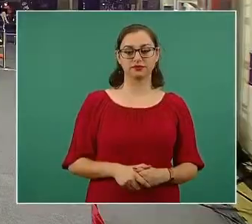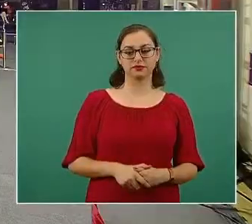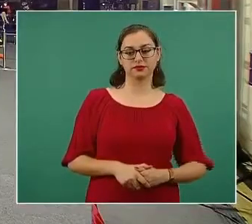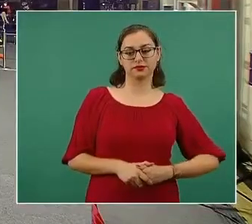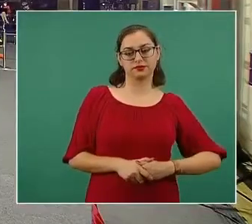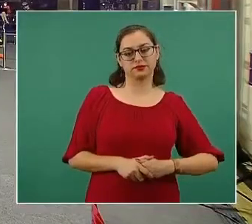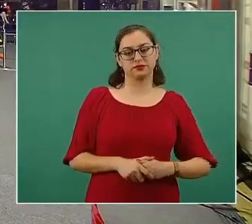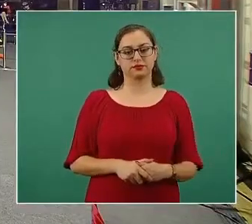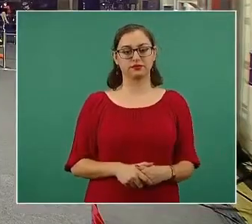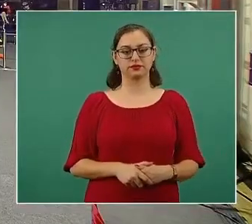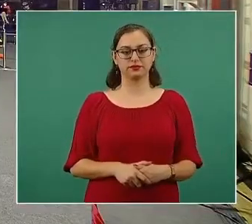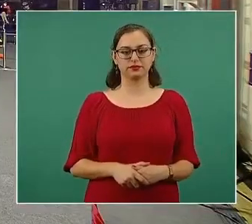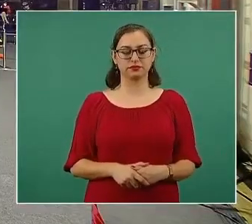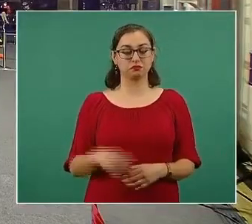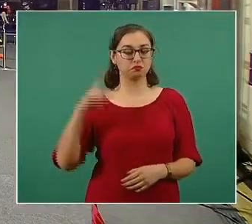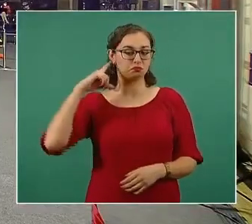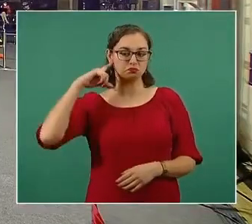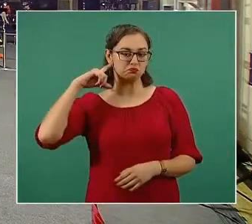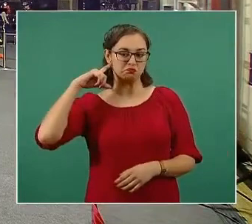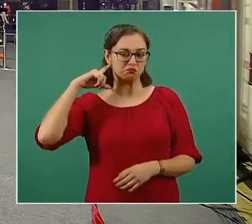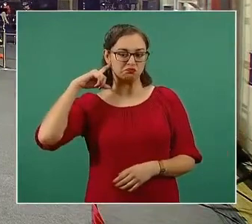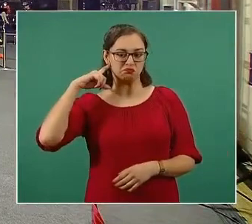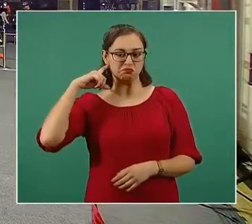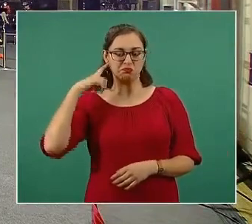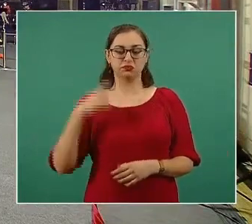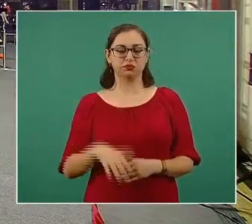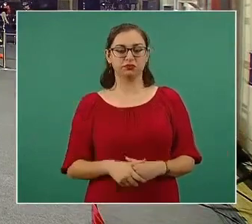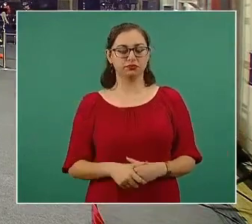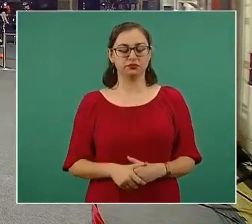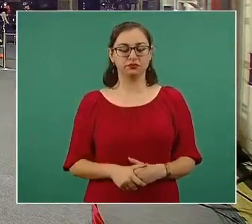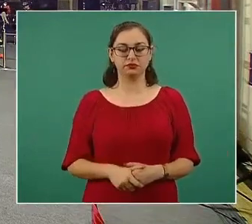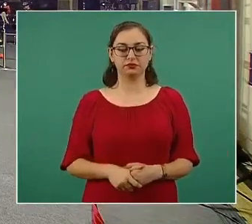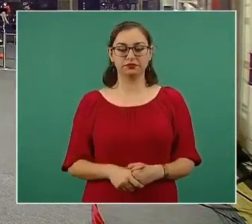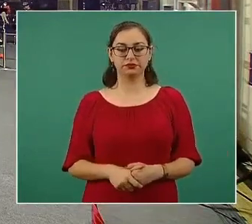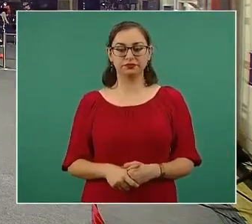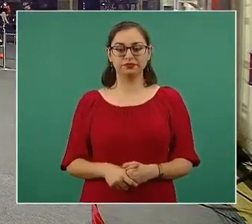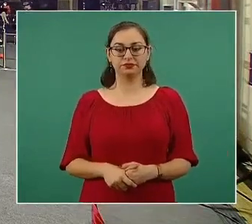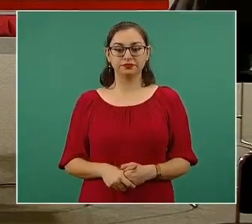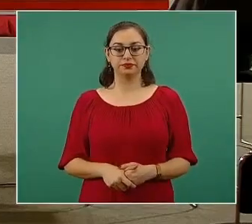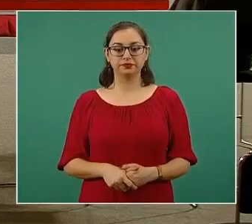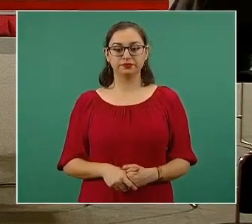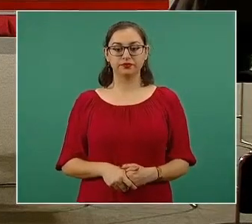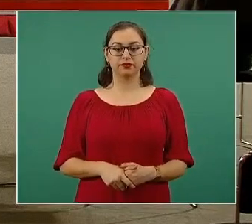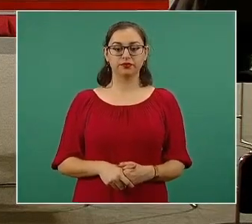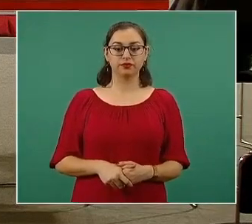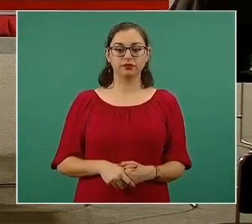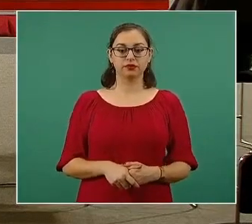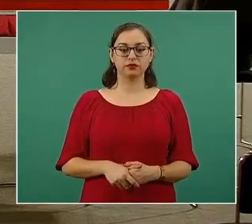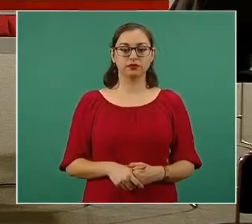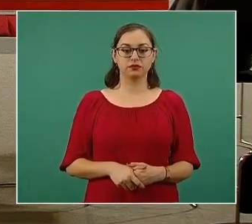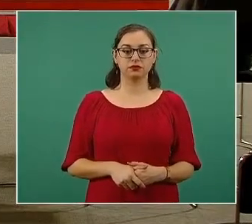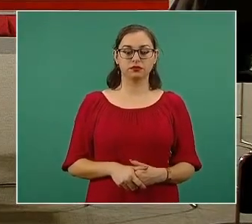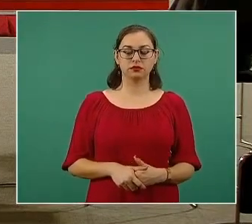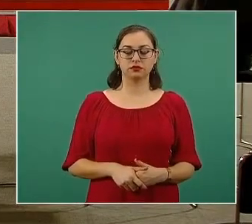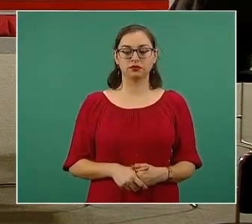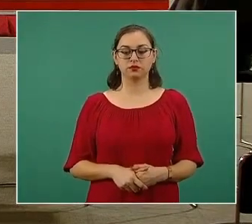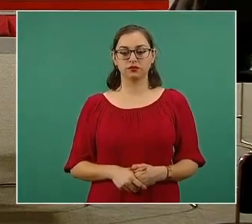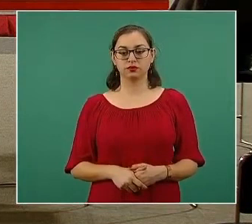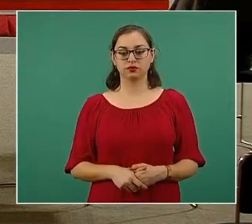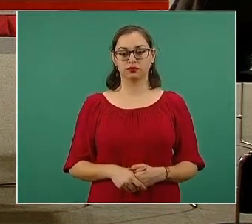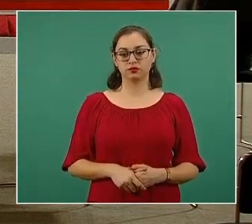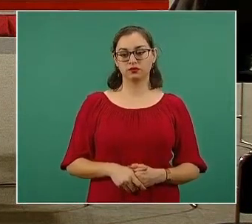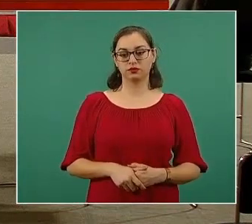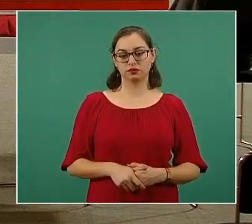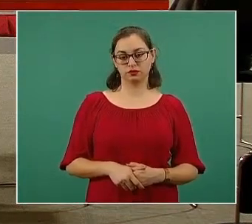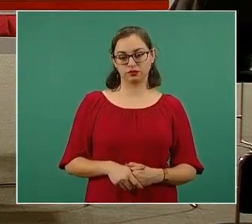Buenas noches. Juan Hernández, de Diario Basta, de Grupo Cartón. Nada más sería mi pregunta referente a lo que es Quintana Roo. ¿Se escucha